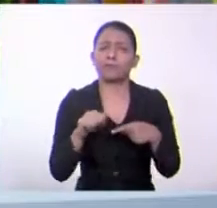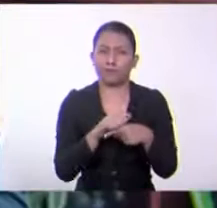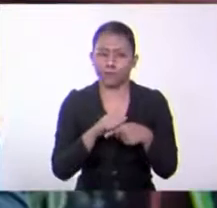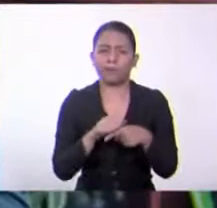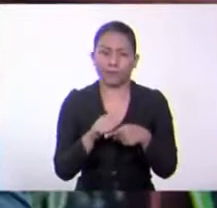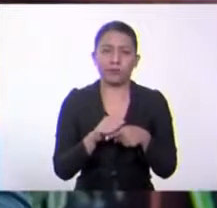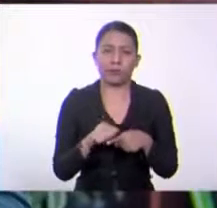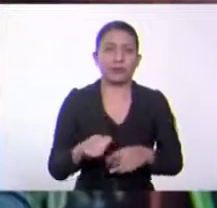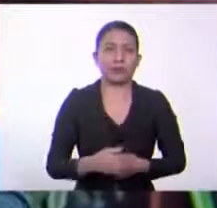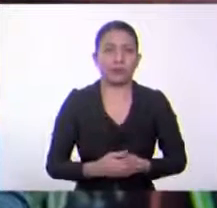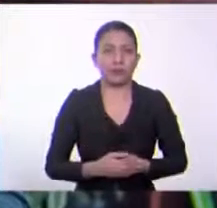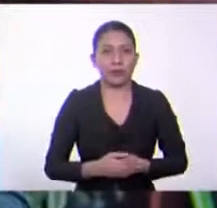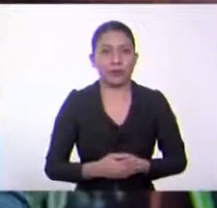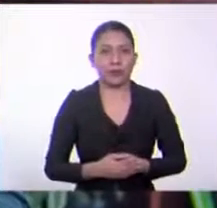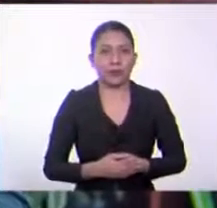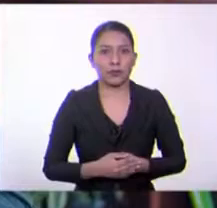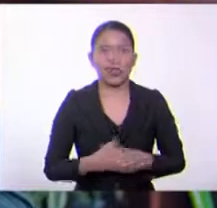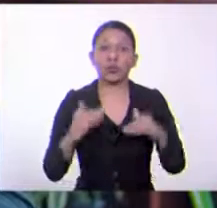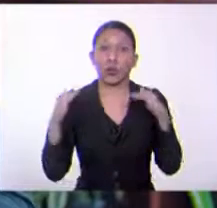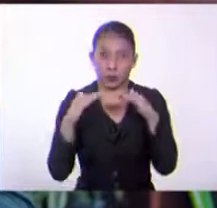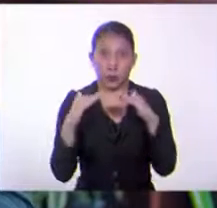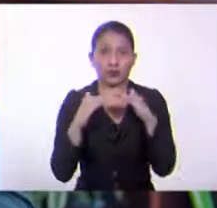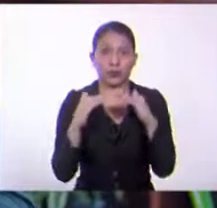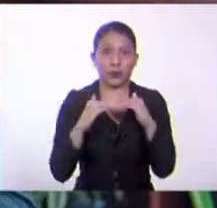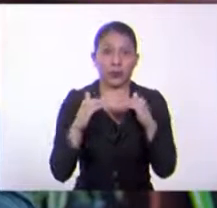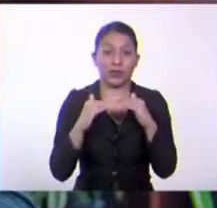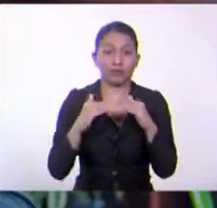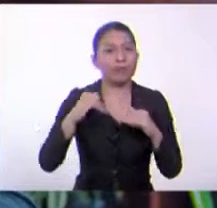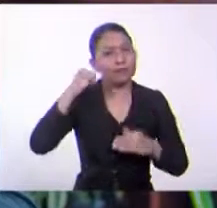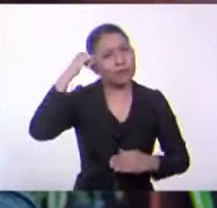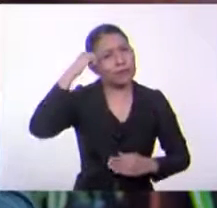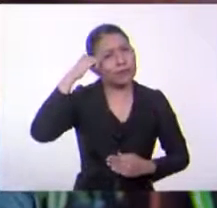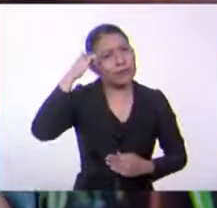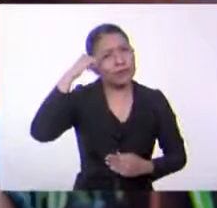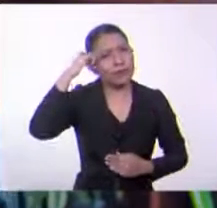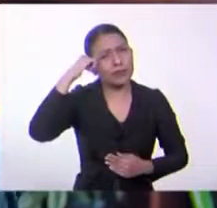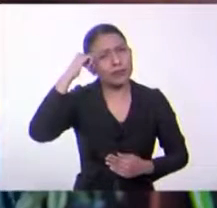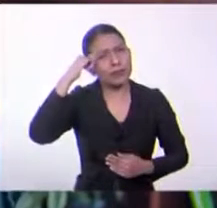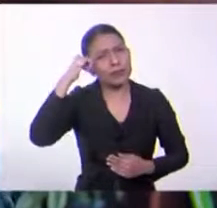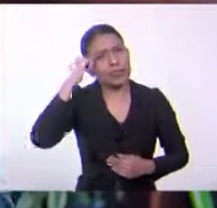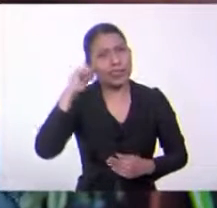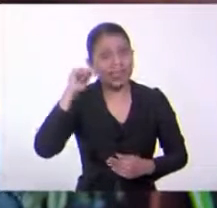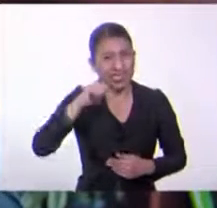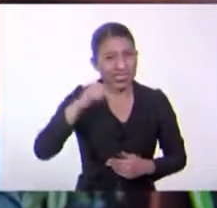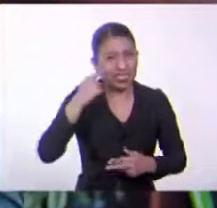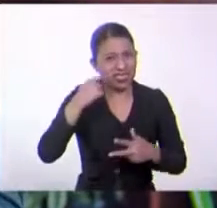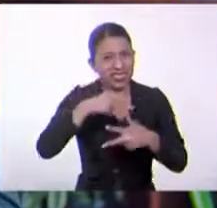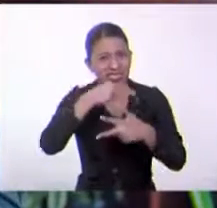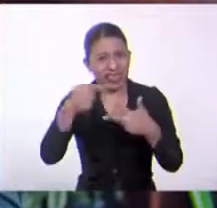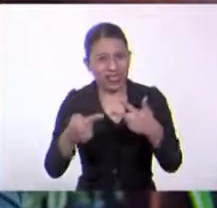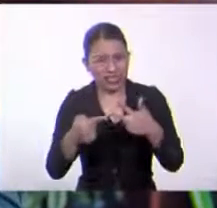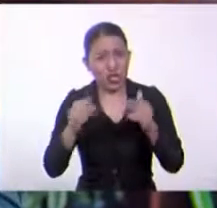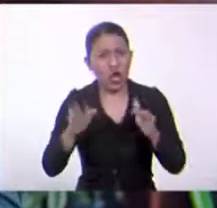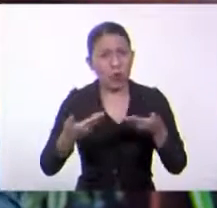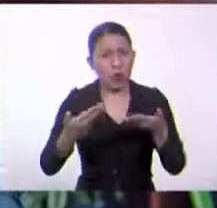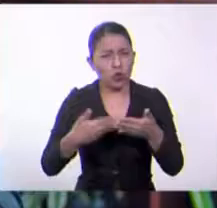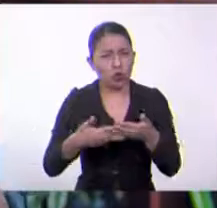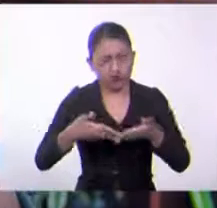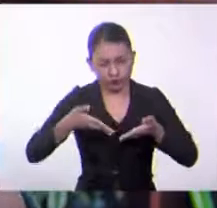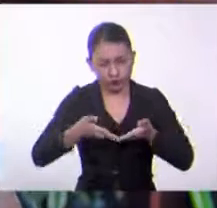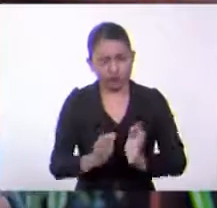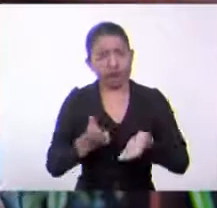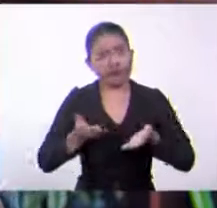mejor. También hemos aprendido que estos tres tipos de reproducción